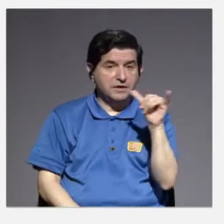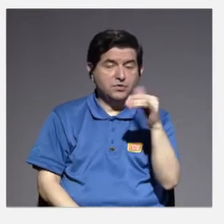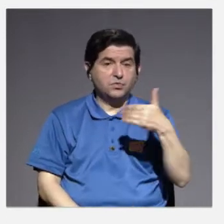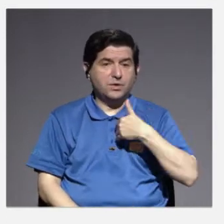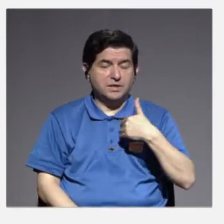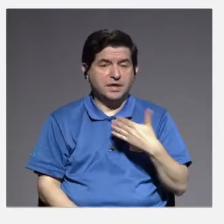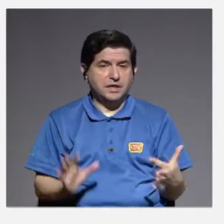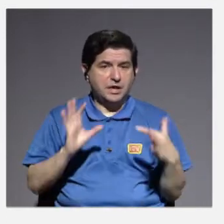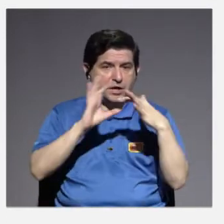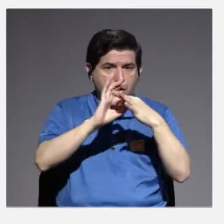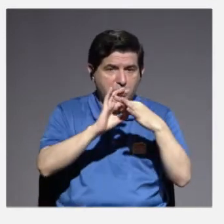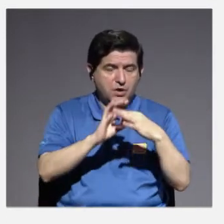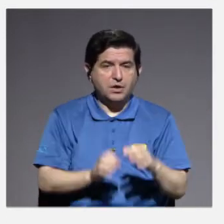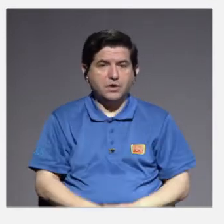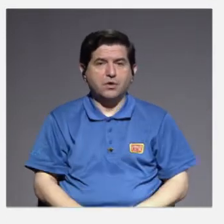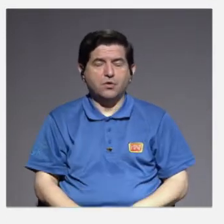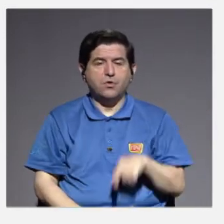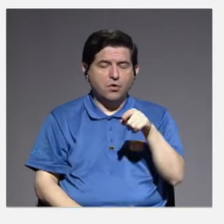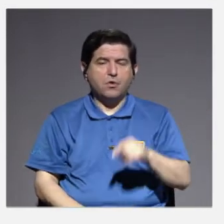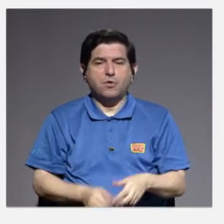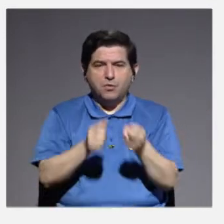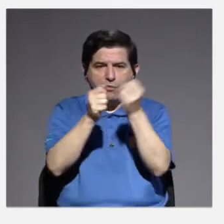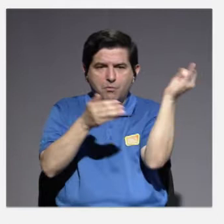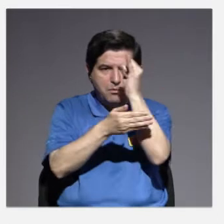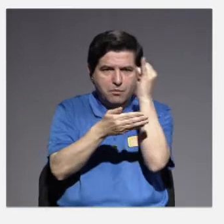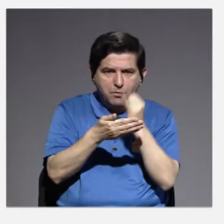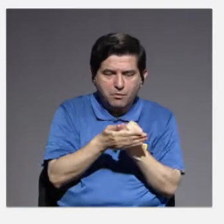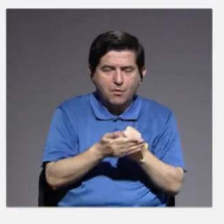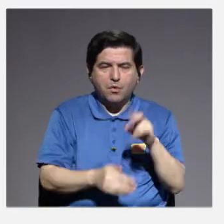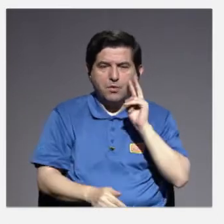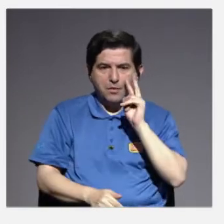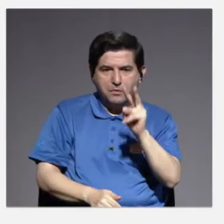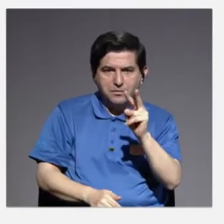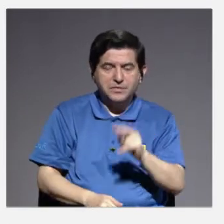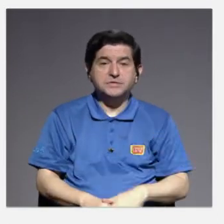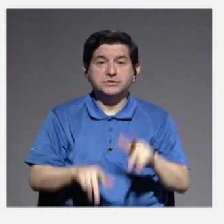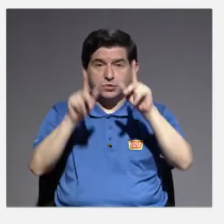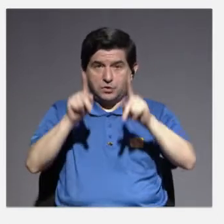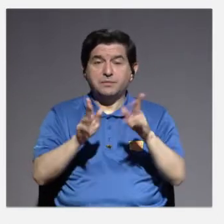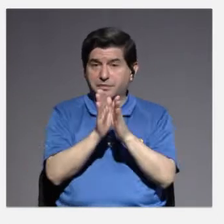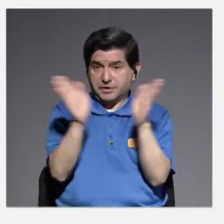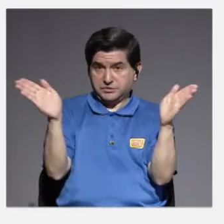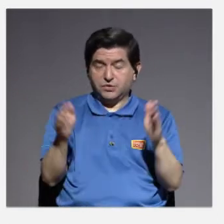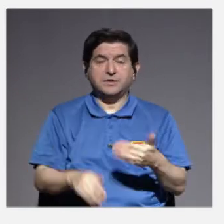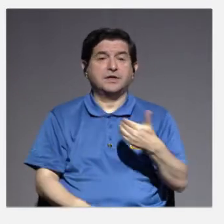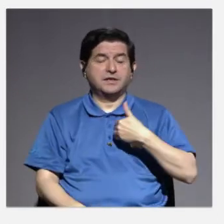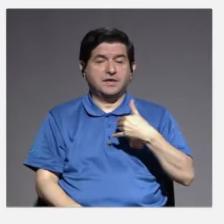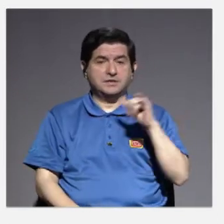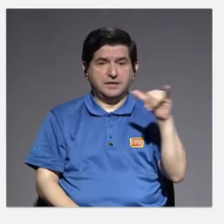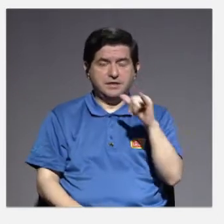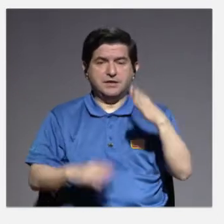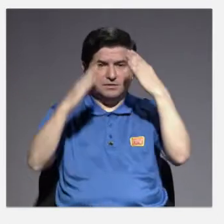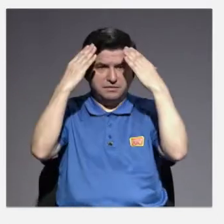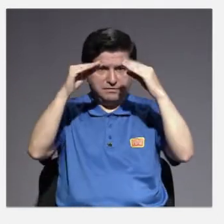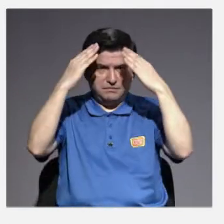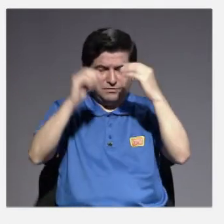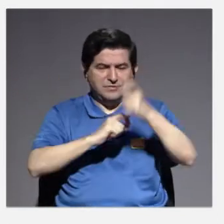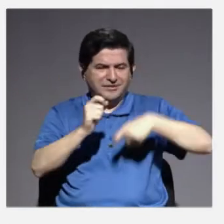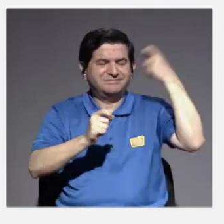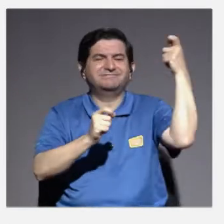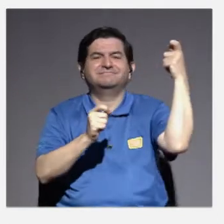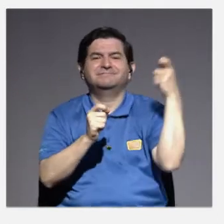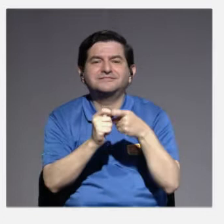tenían vinculado aspectos como visor cartográfico externo para el público y también si estos tenían datos e información